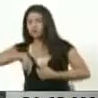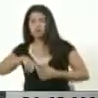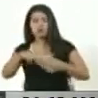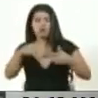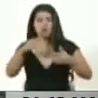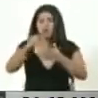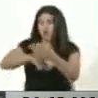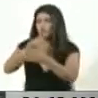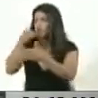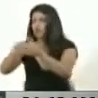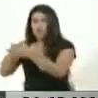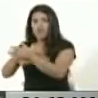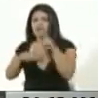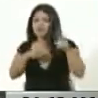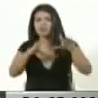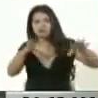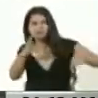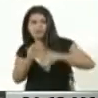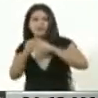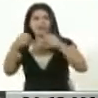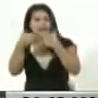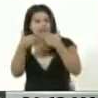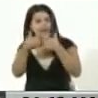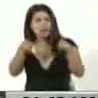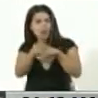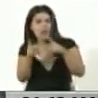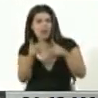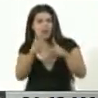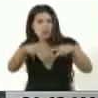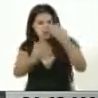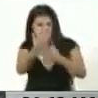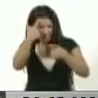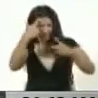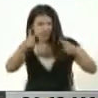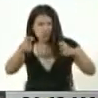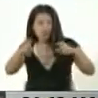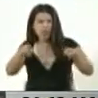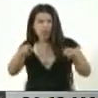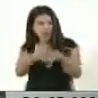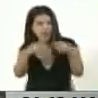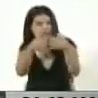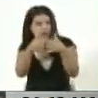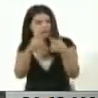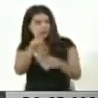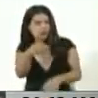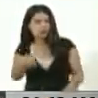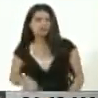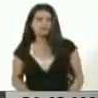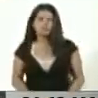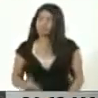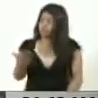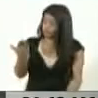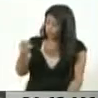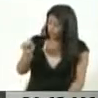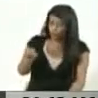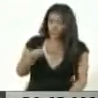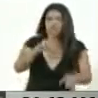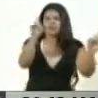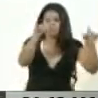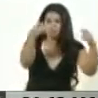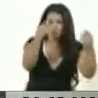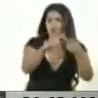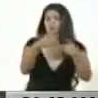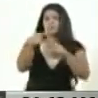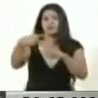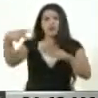momento. Por supuesto que sí, te digo, es una propaganda de guerra para una operación de guerra que están intentando esos